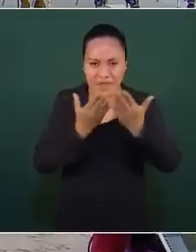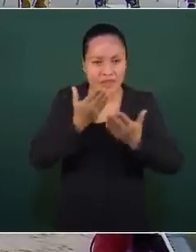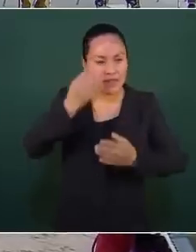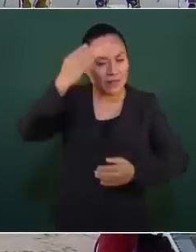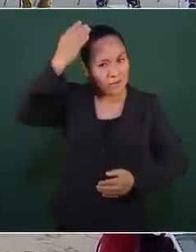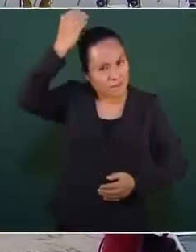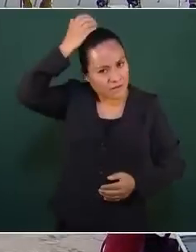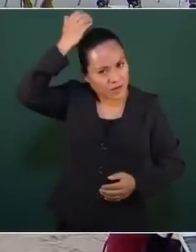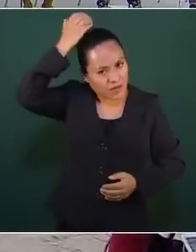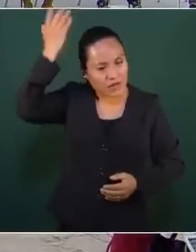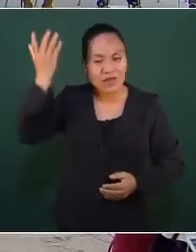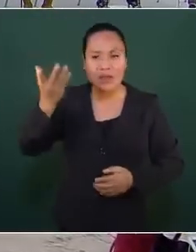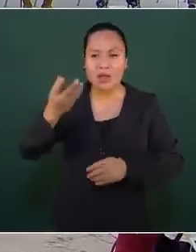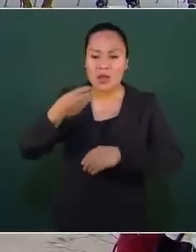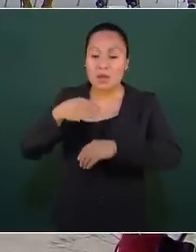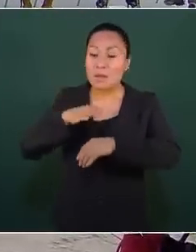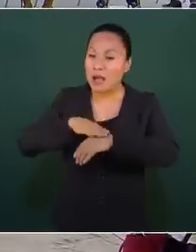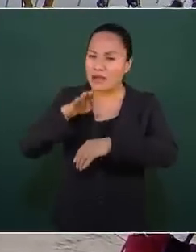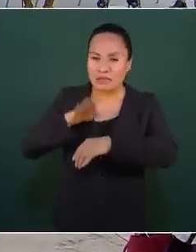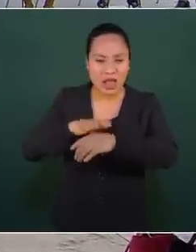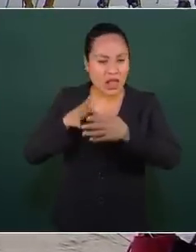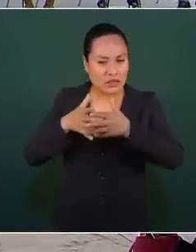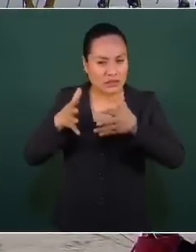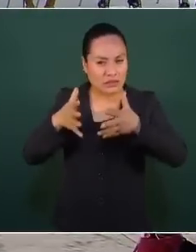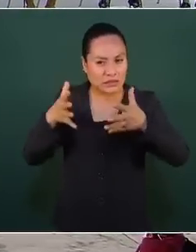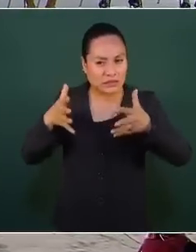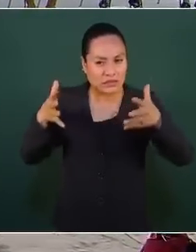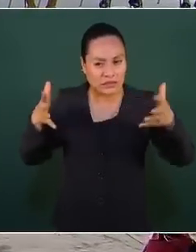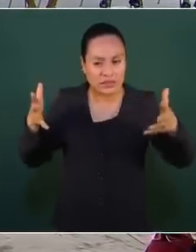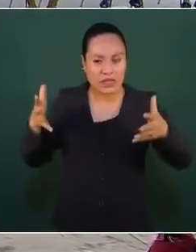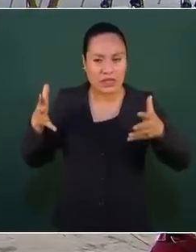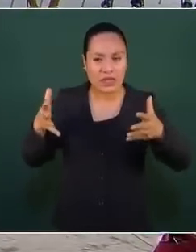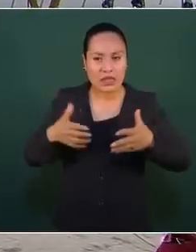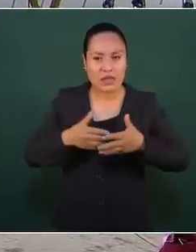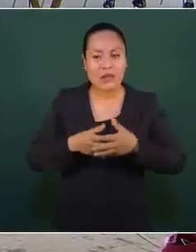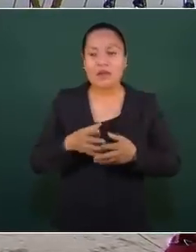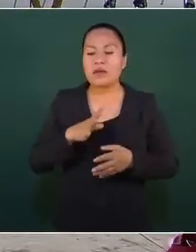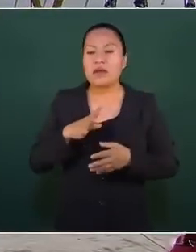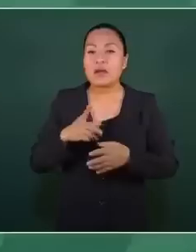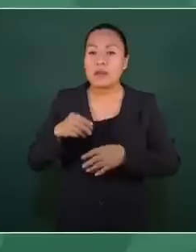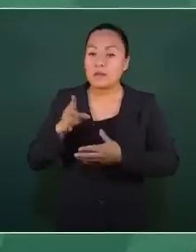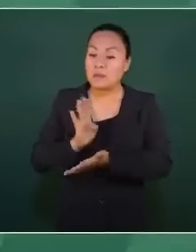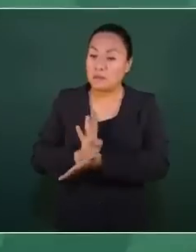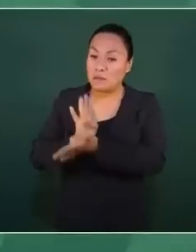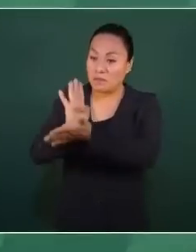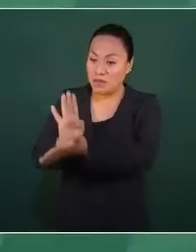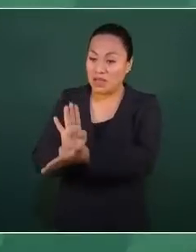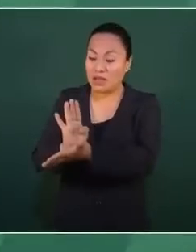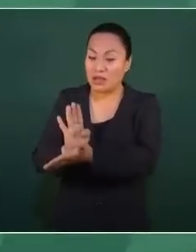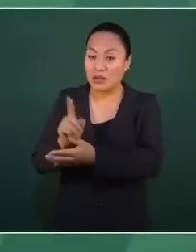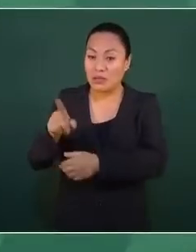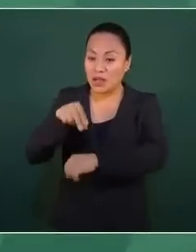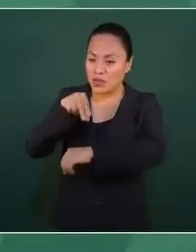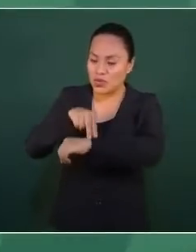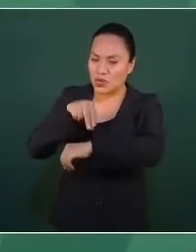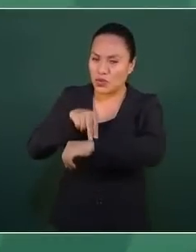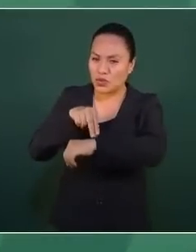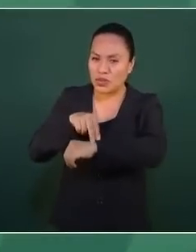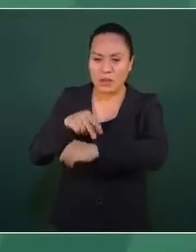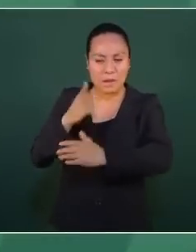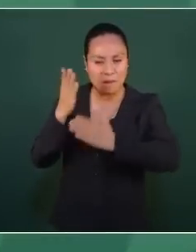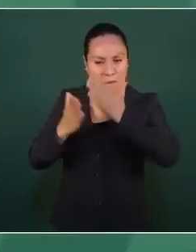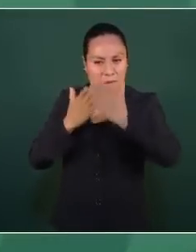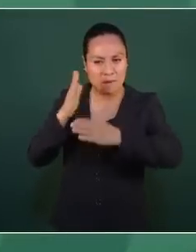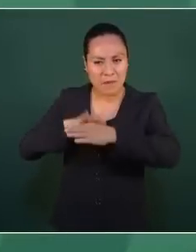ampliando el número de becas para que los médicos generales se especialicen en México o